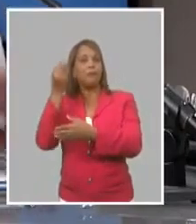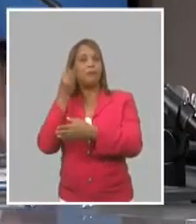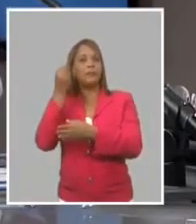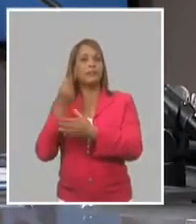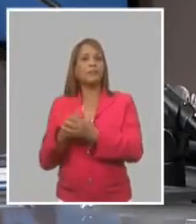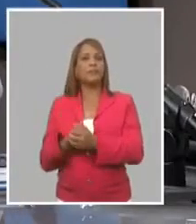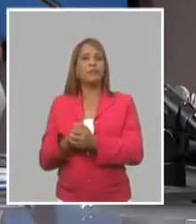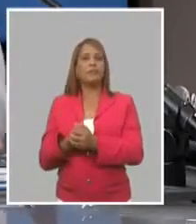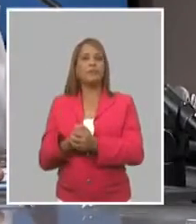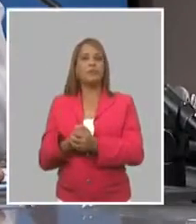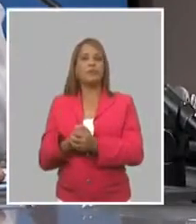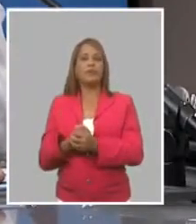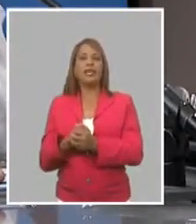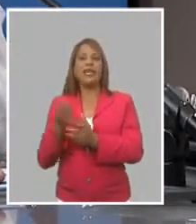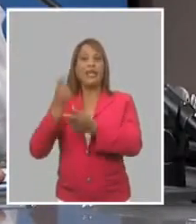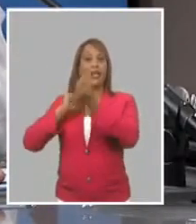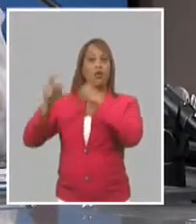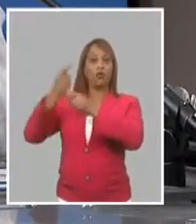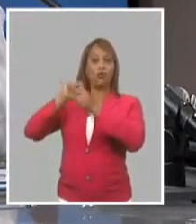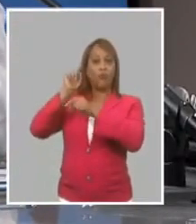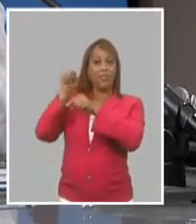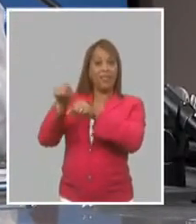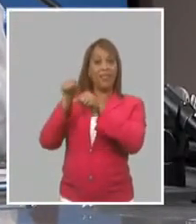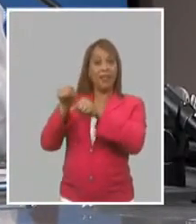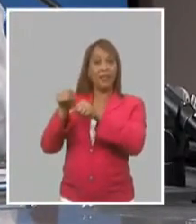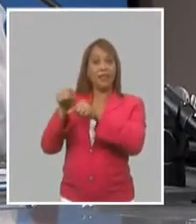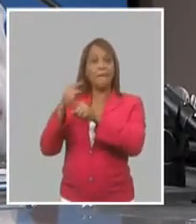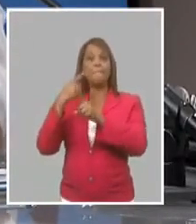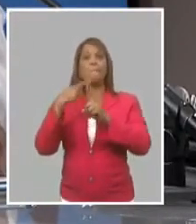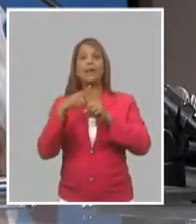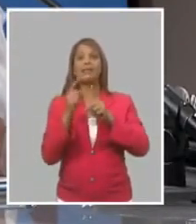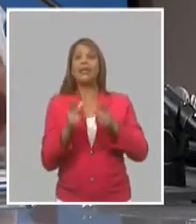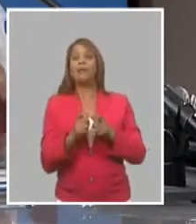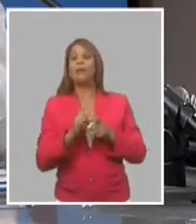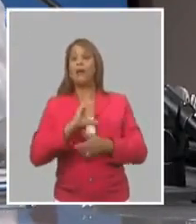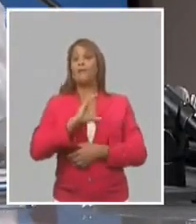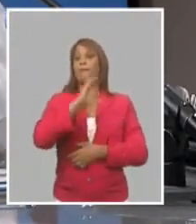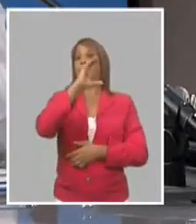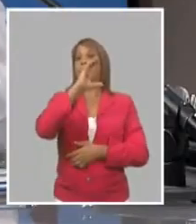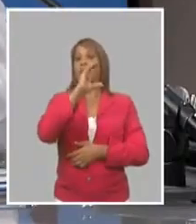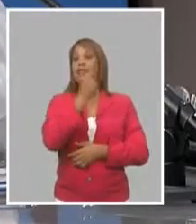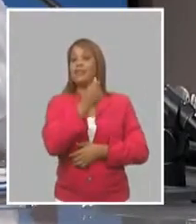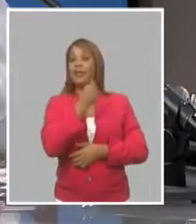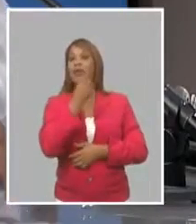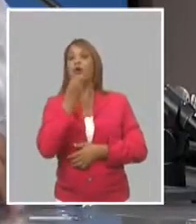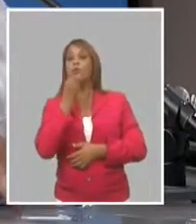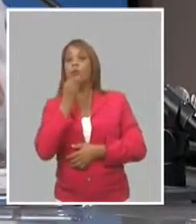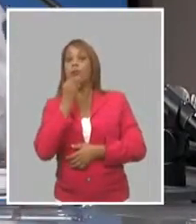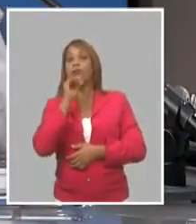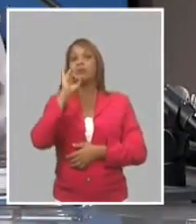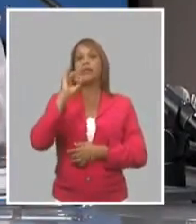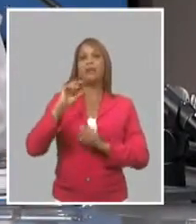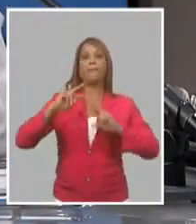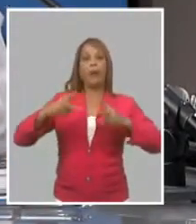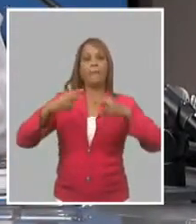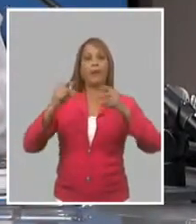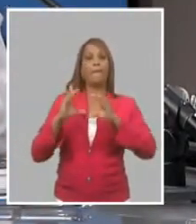calculando el componente importado de este producto más el incremento de salario, pueden subir hasta